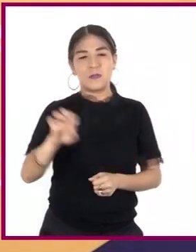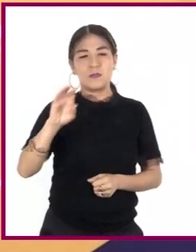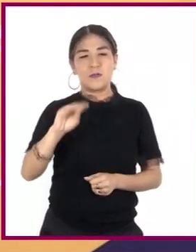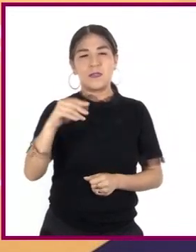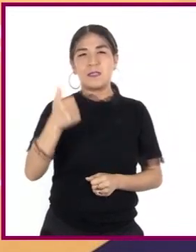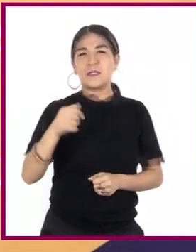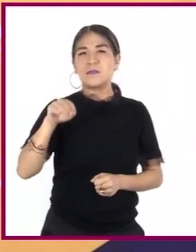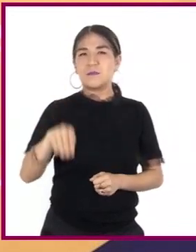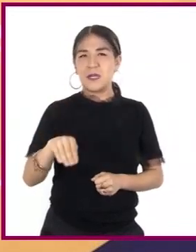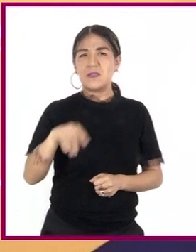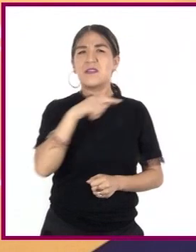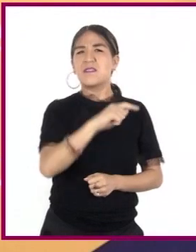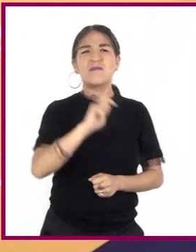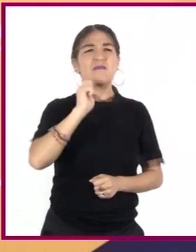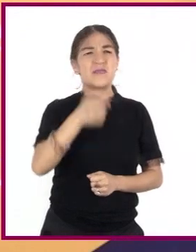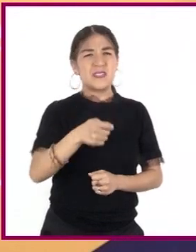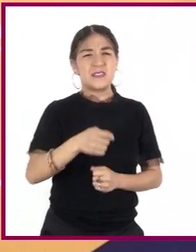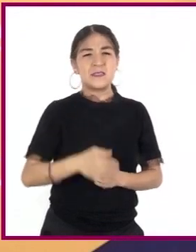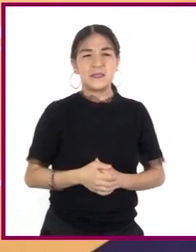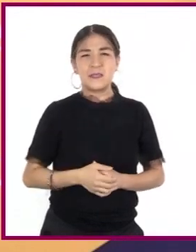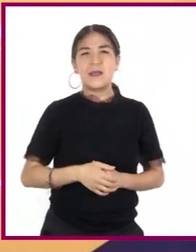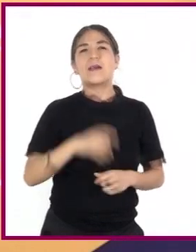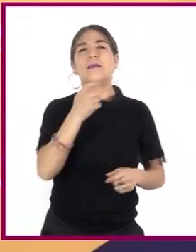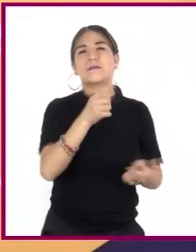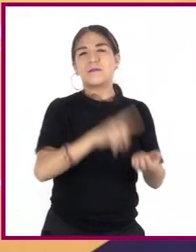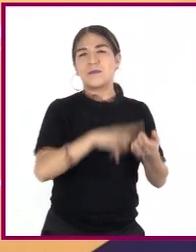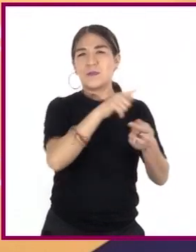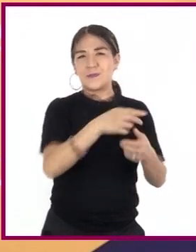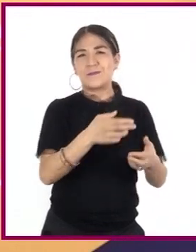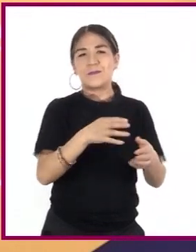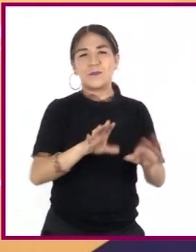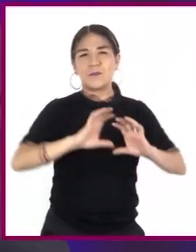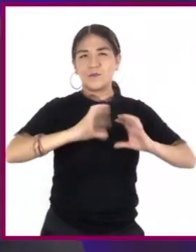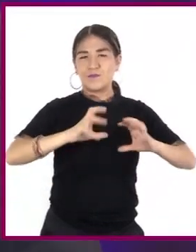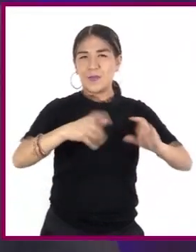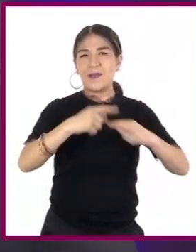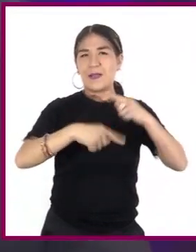92.0496 metros, que corresponde el contenido del rollo de malla.